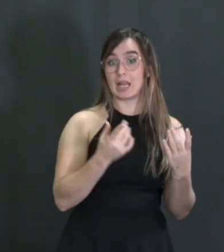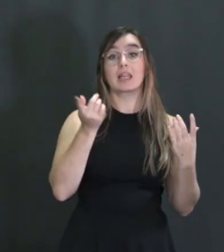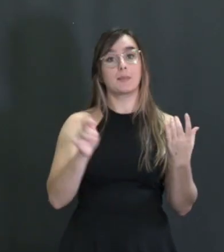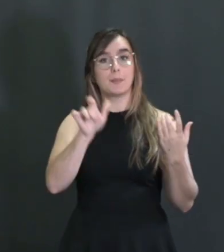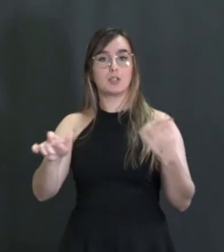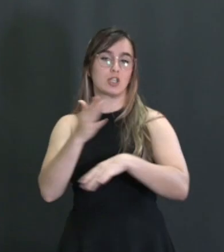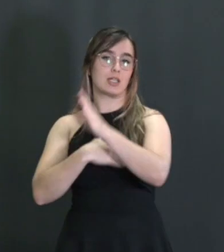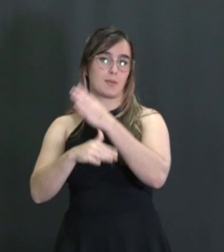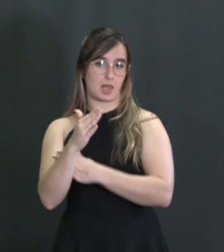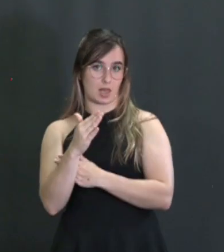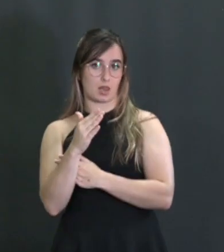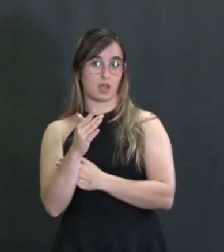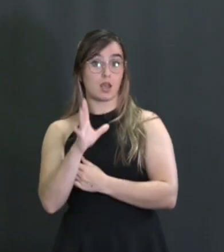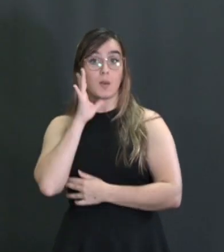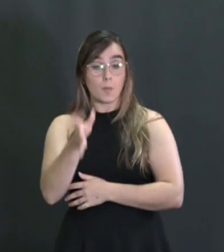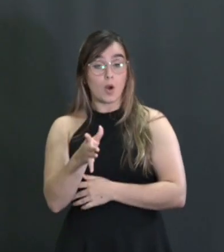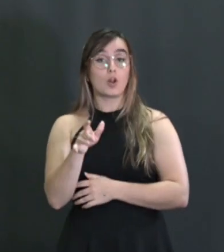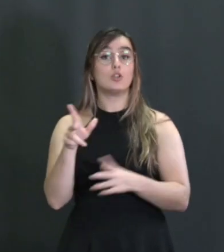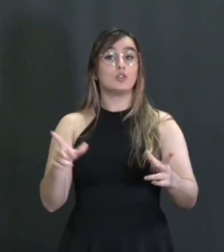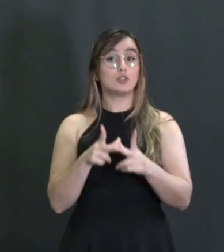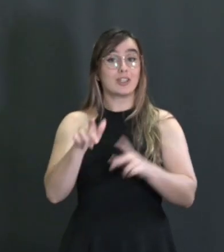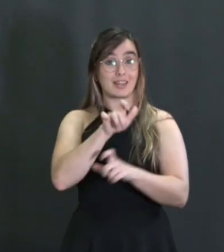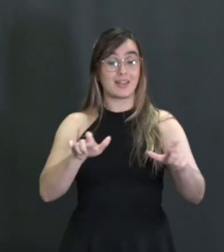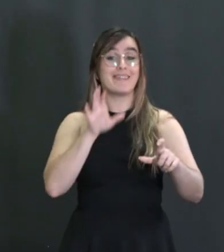discapacidad. Porque una sociedad civil crítica,